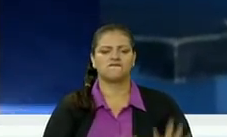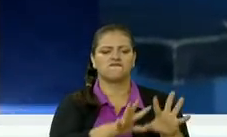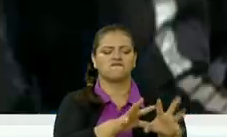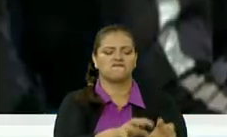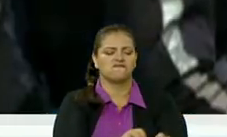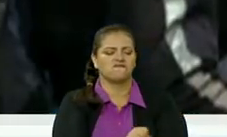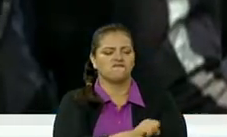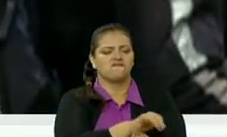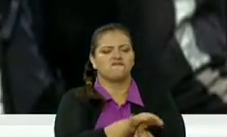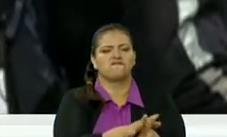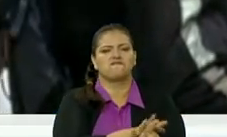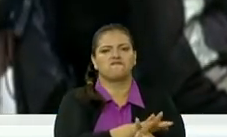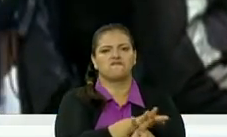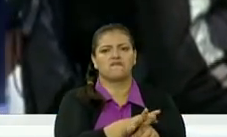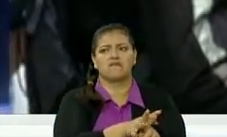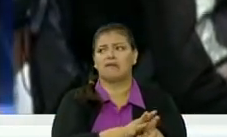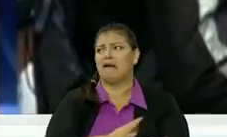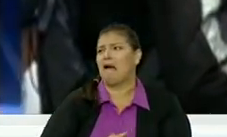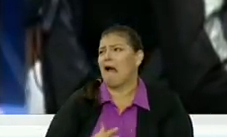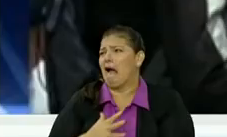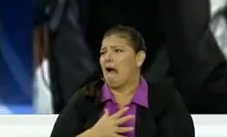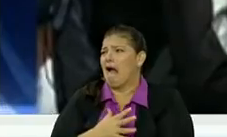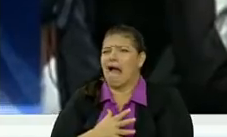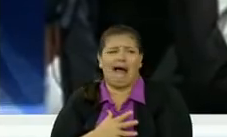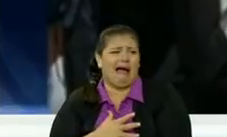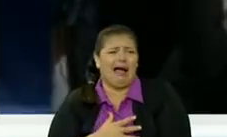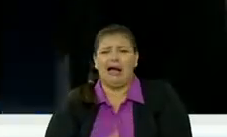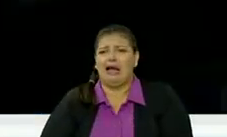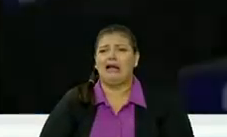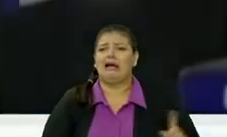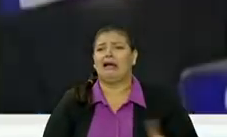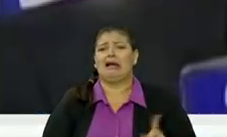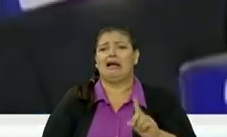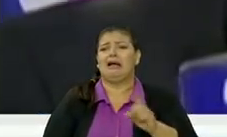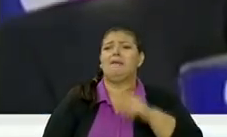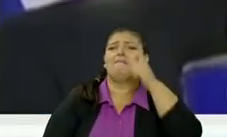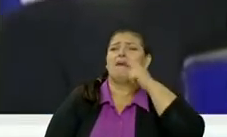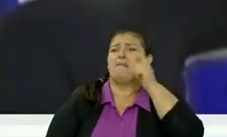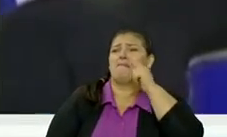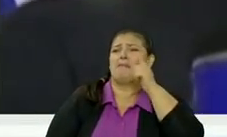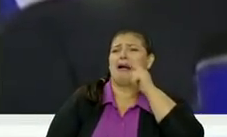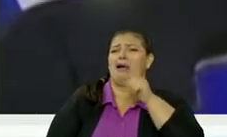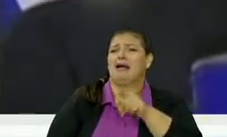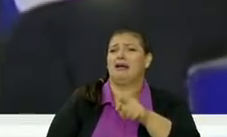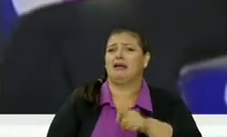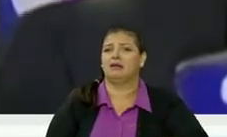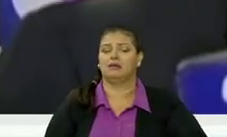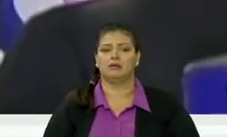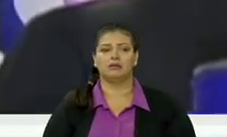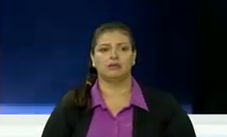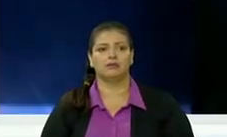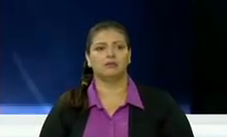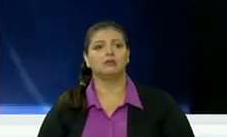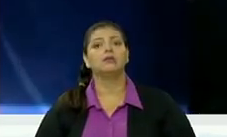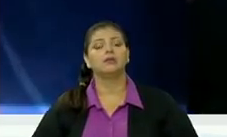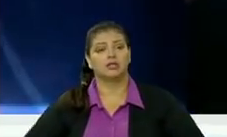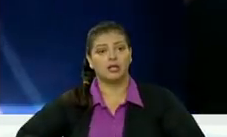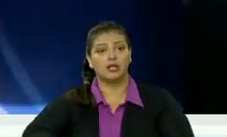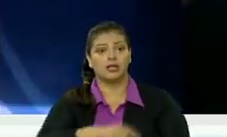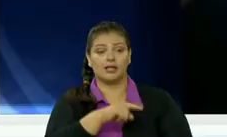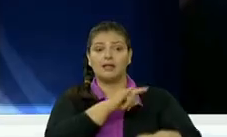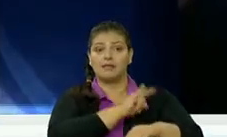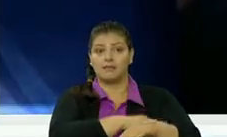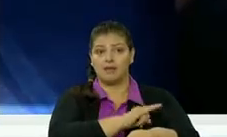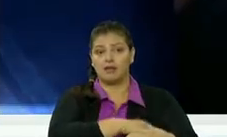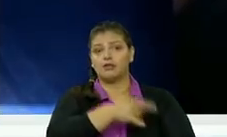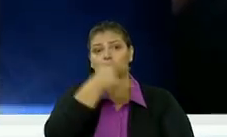habría ocurrido. Ya existe sanción por lo sucedido. Colocarse su ropa de baño. Este